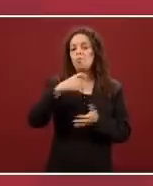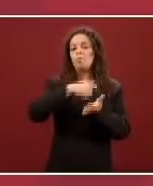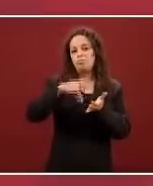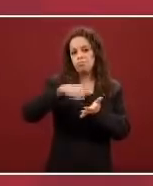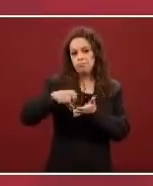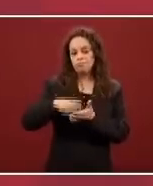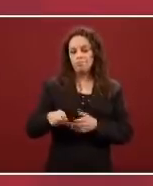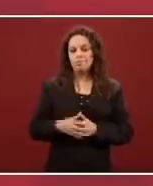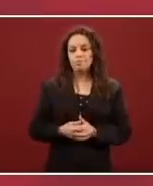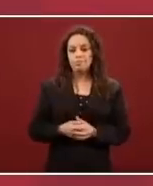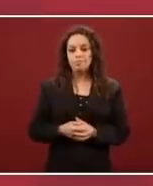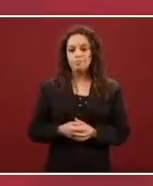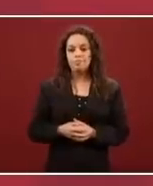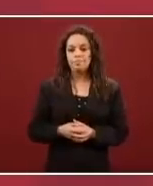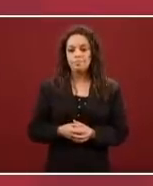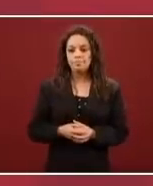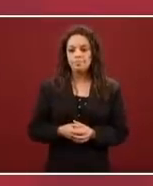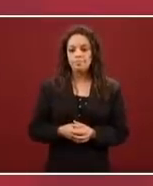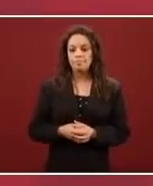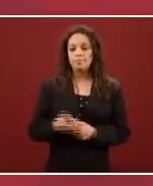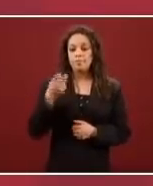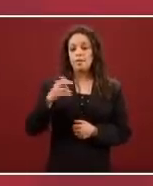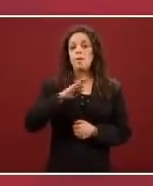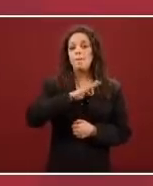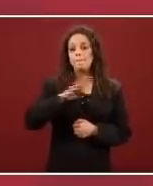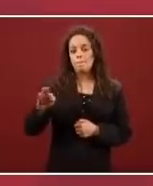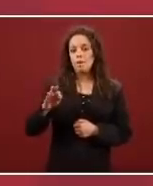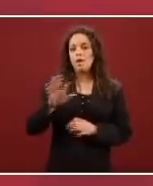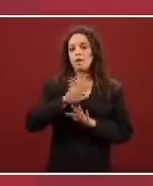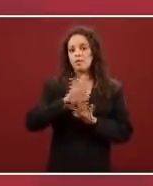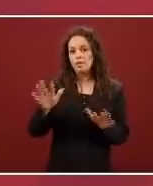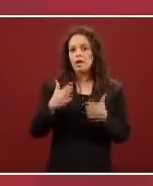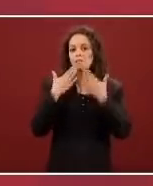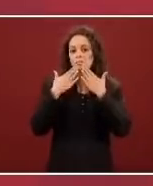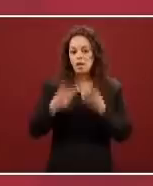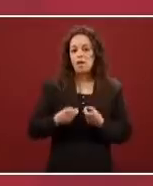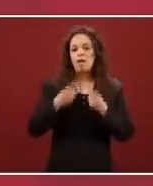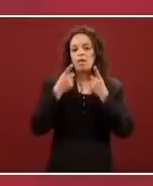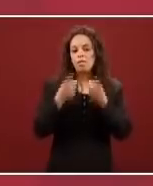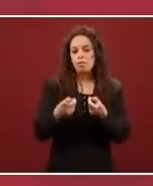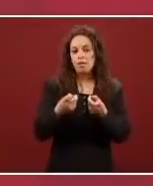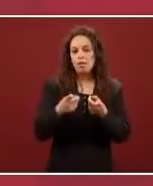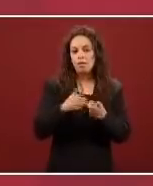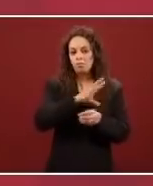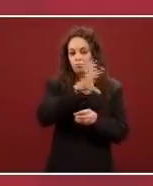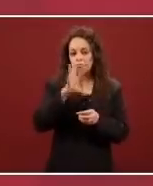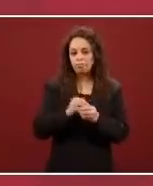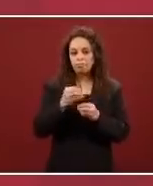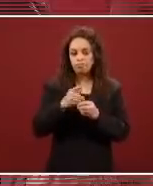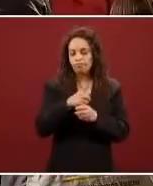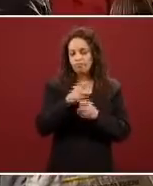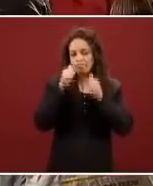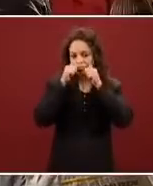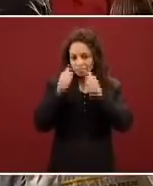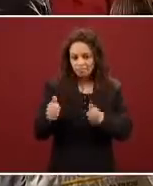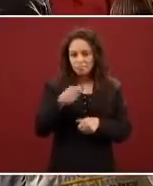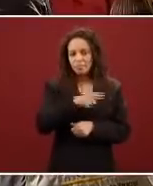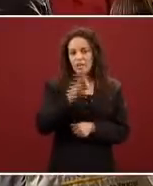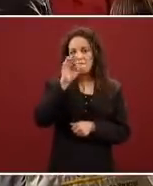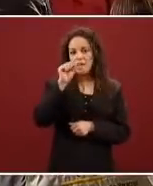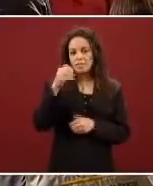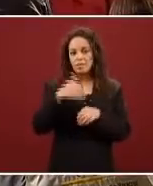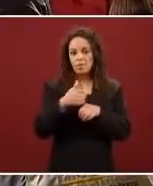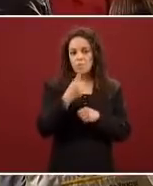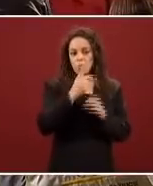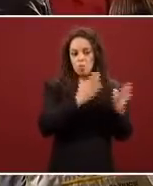avance, poder cubrir sin mayor problema lo que es el escenario 1 y el escenario 2, y se están